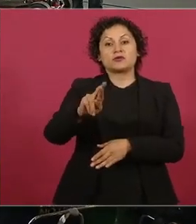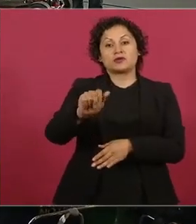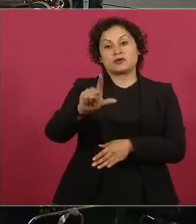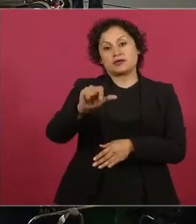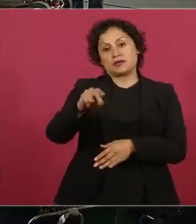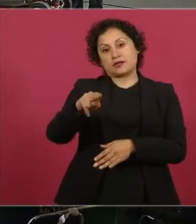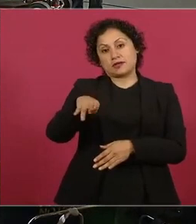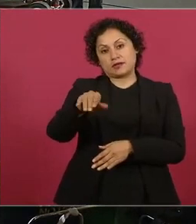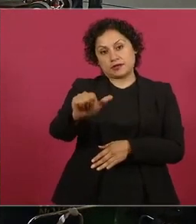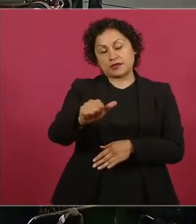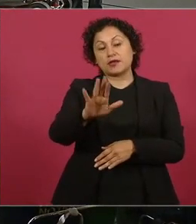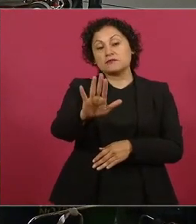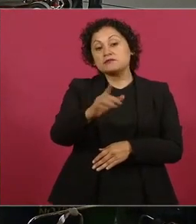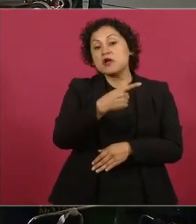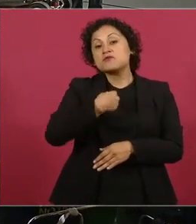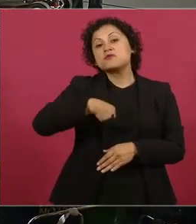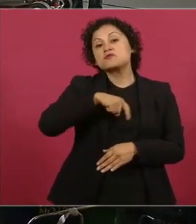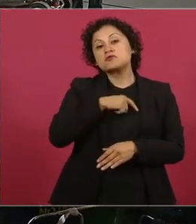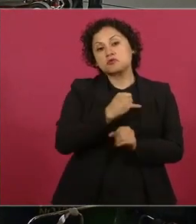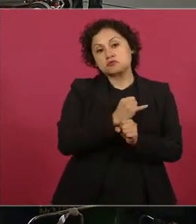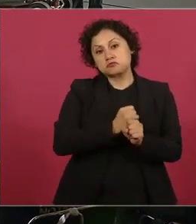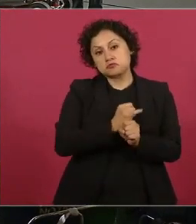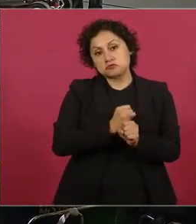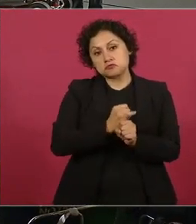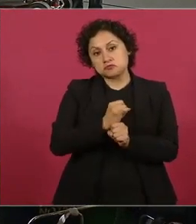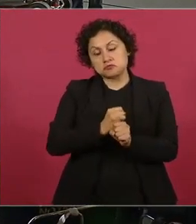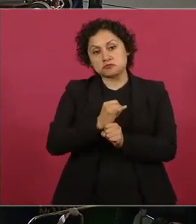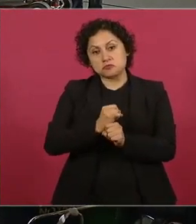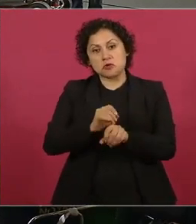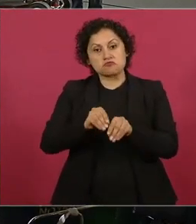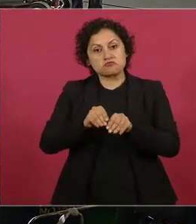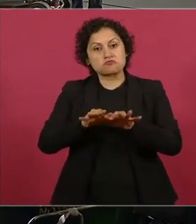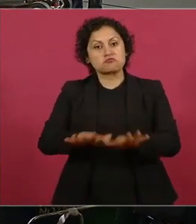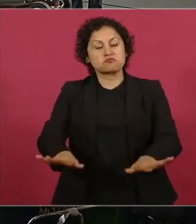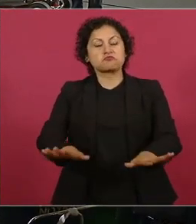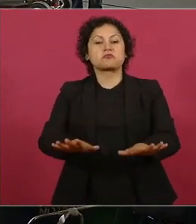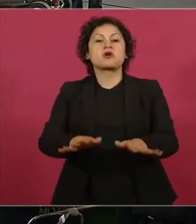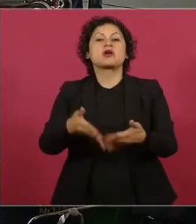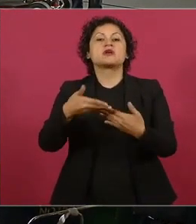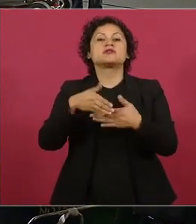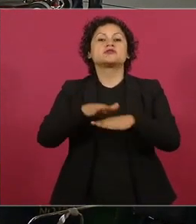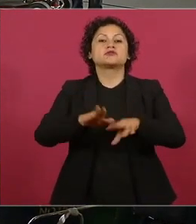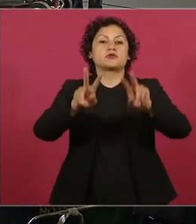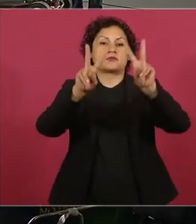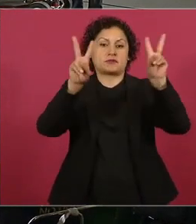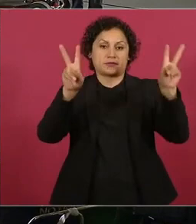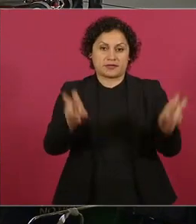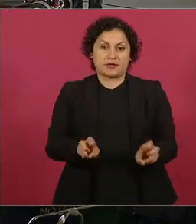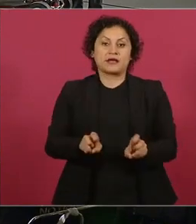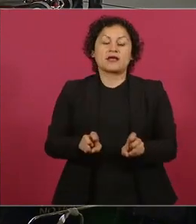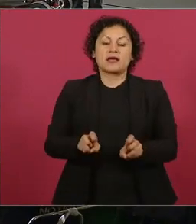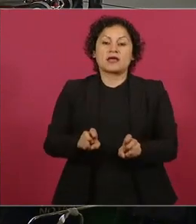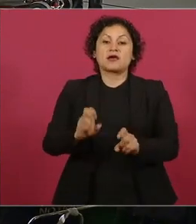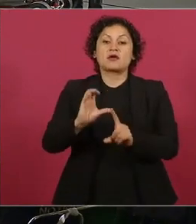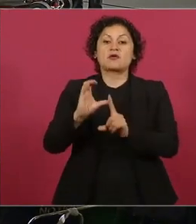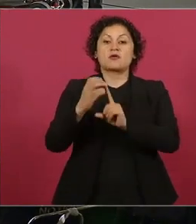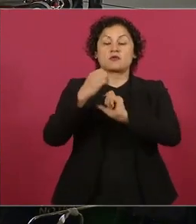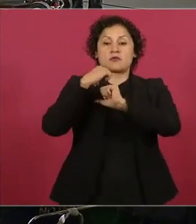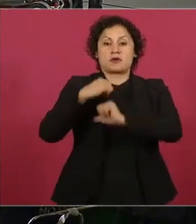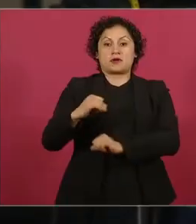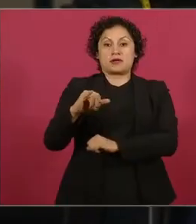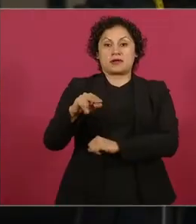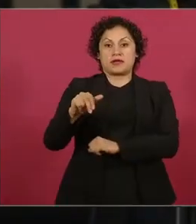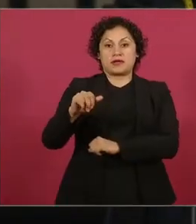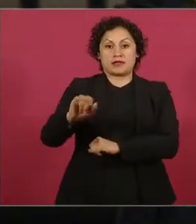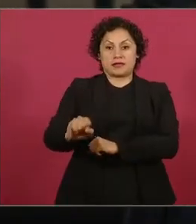reportaje acerca de lo ocurrido con el excomisionado del INAI, Óscar Guerra Fort, actual todavía hasta el 30